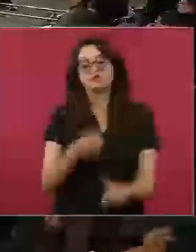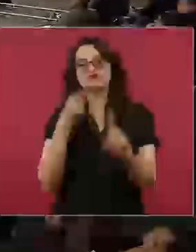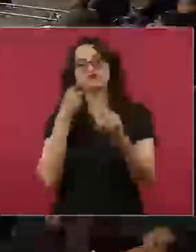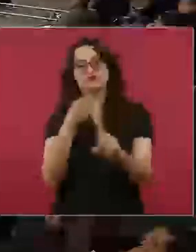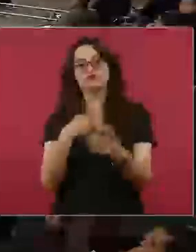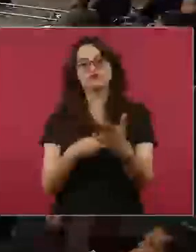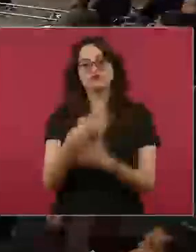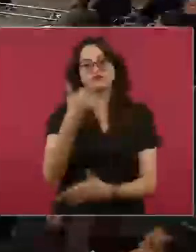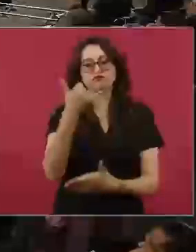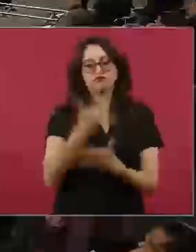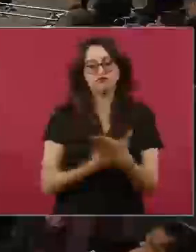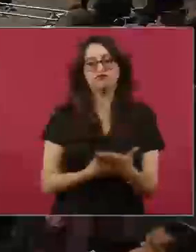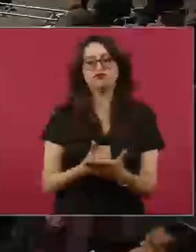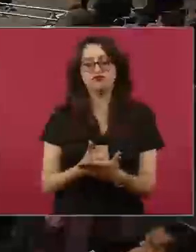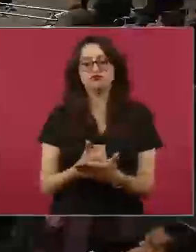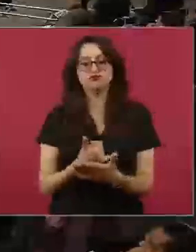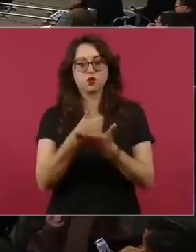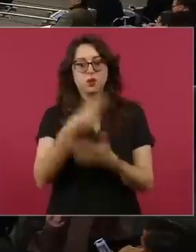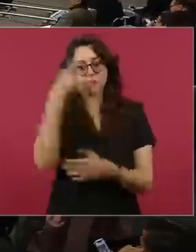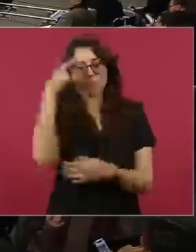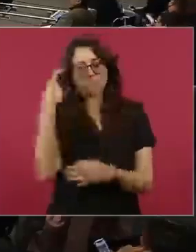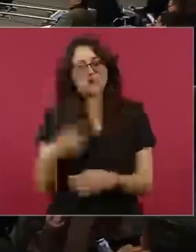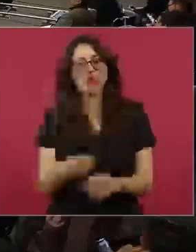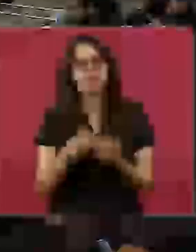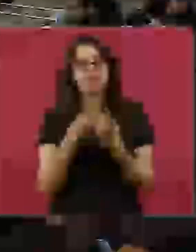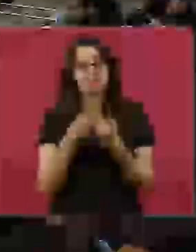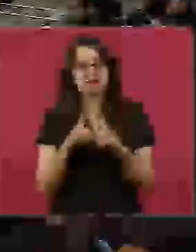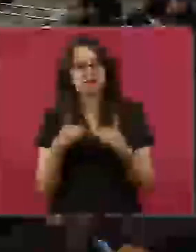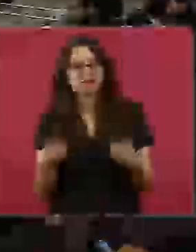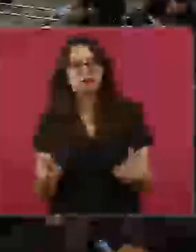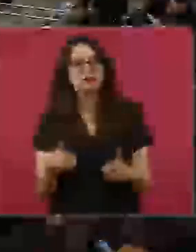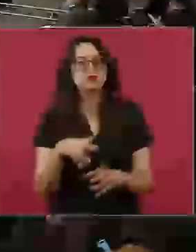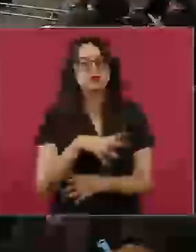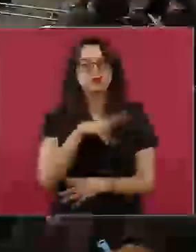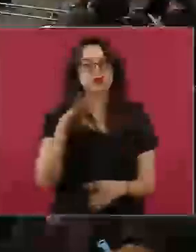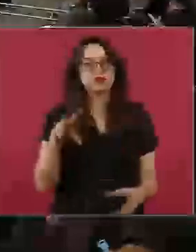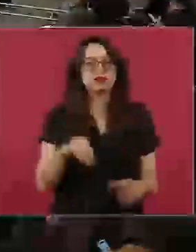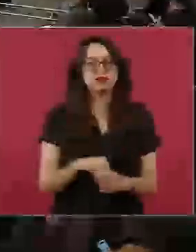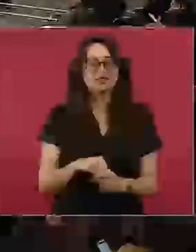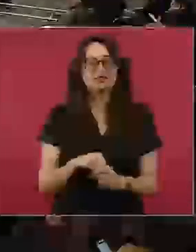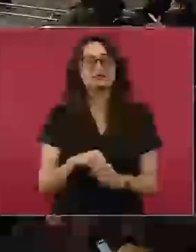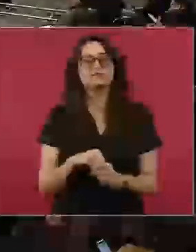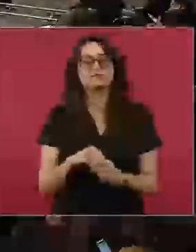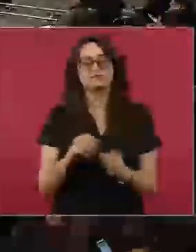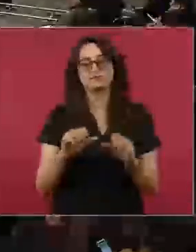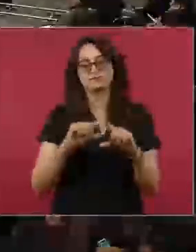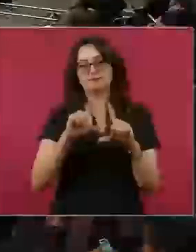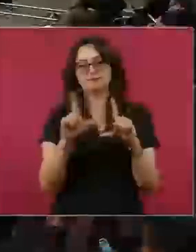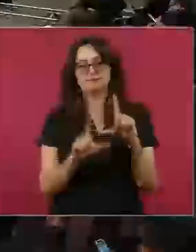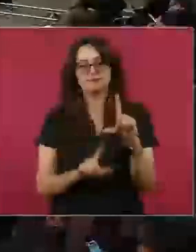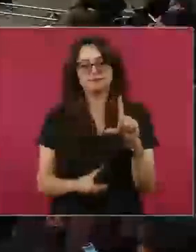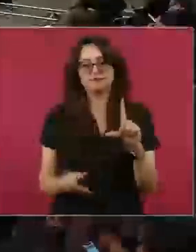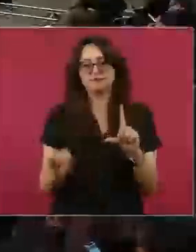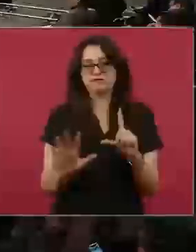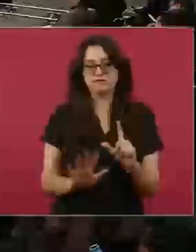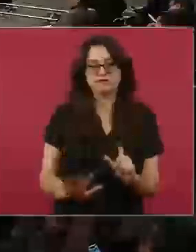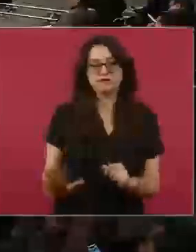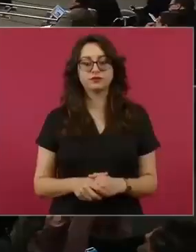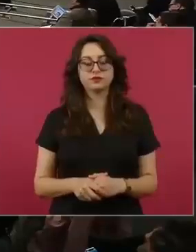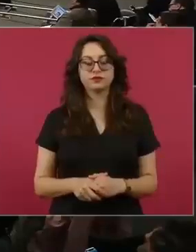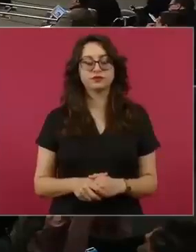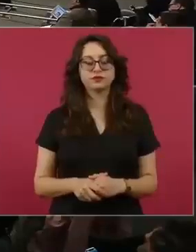proyecto de desarrollo y de inclusión del sureste y la península